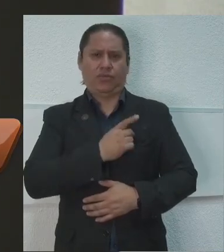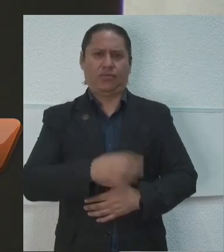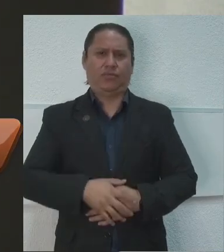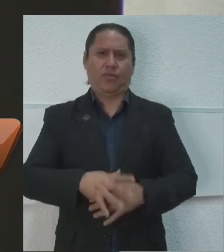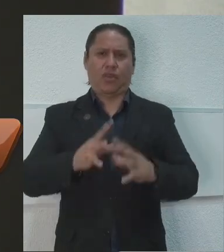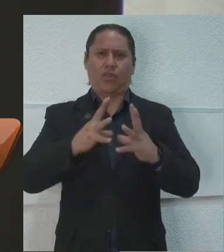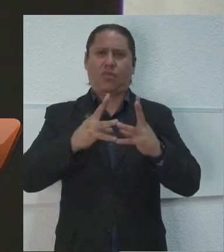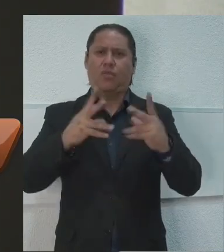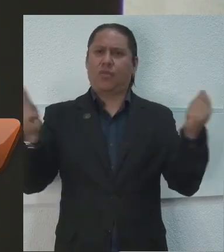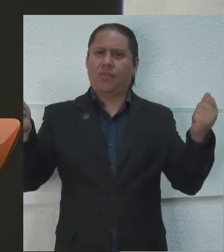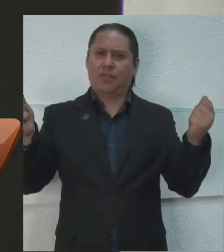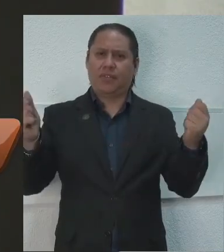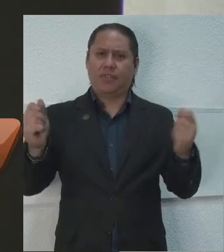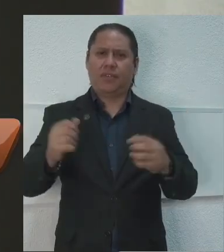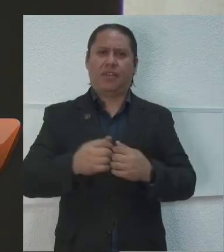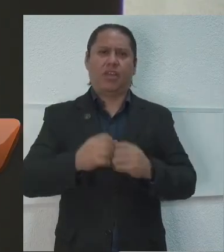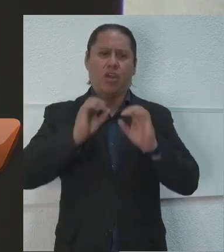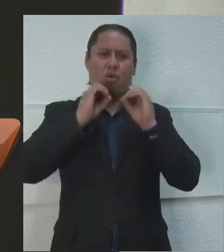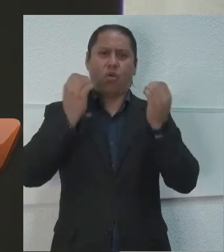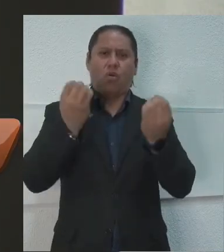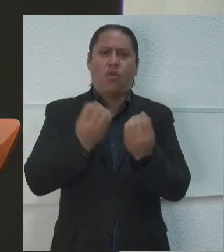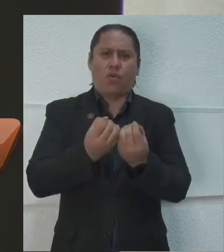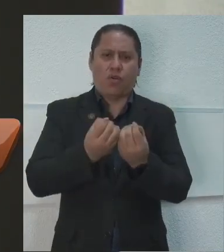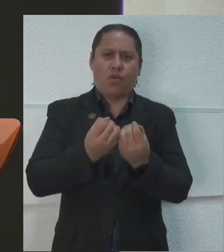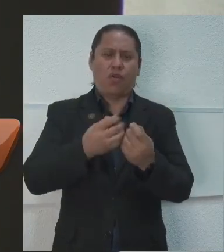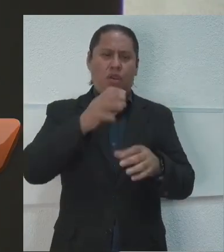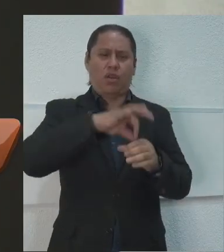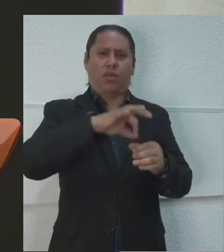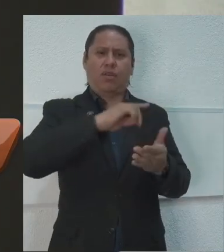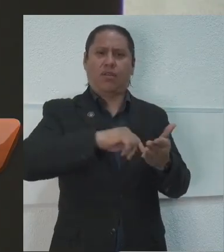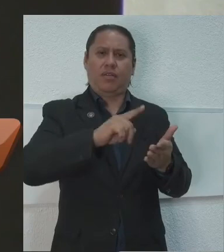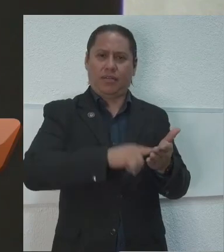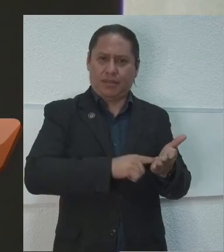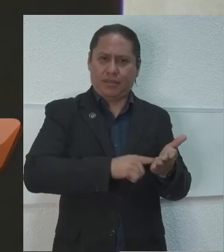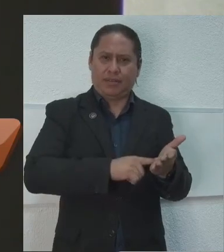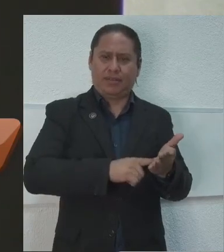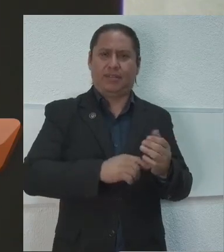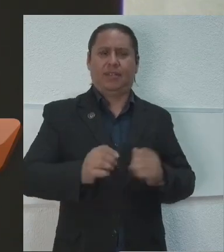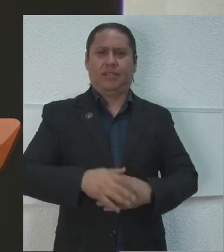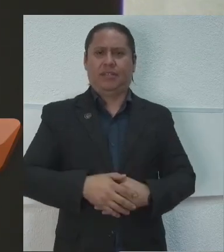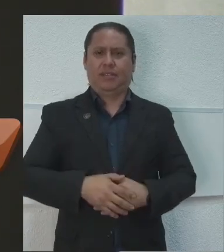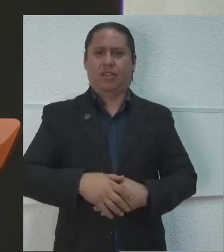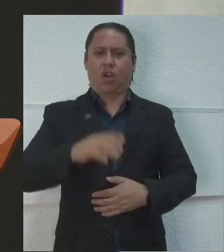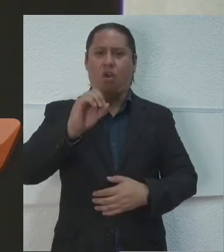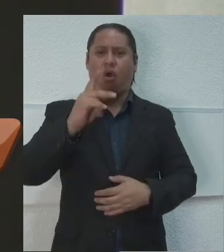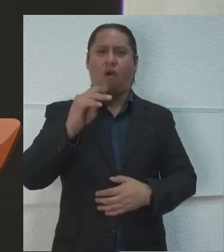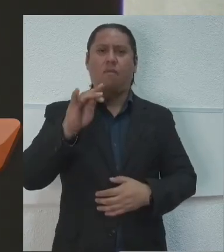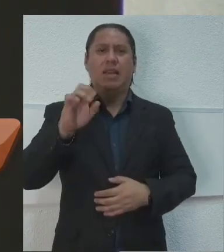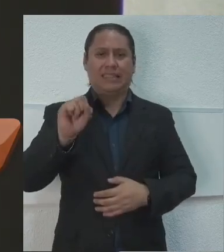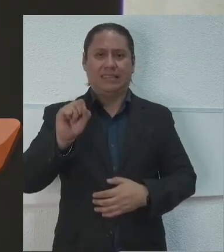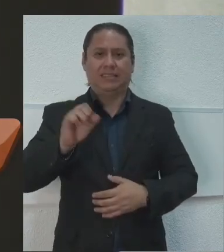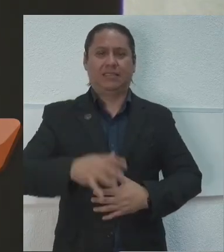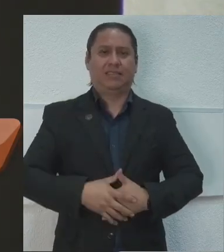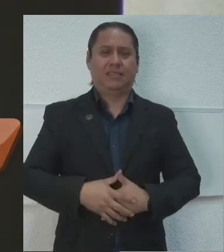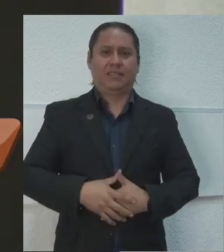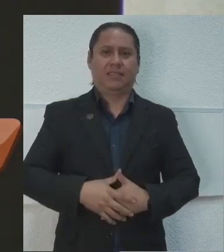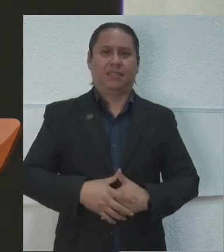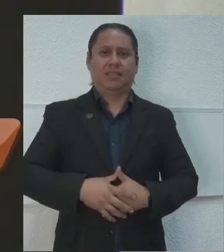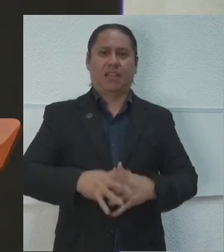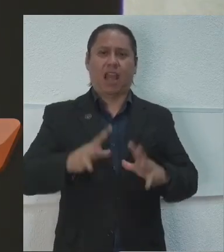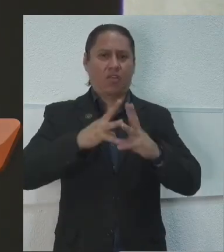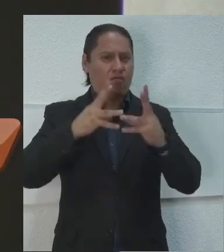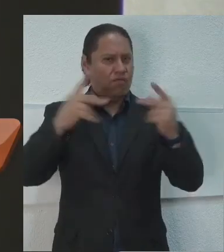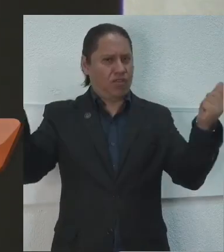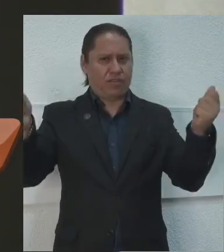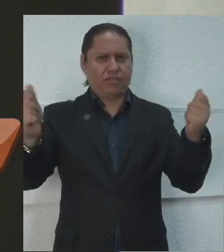desaparezcan los organismos públicos electorales locales, los OPLES, que desaparezcan